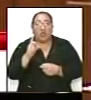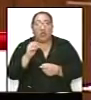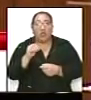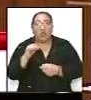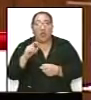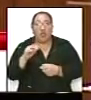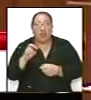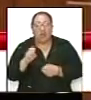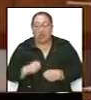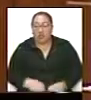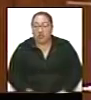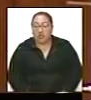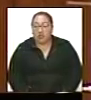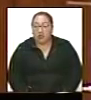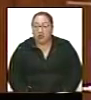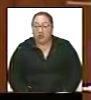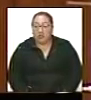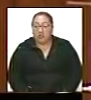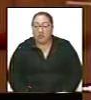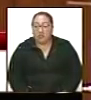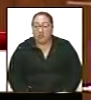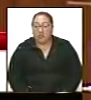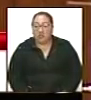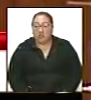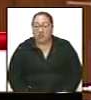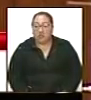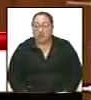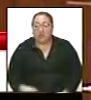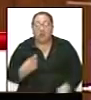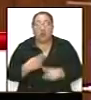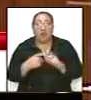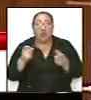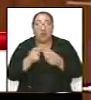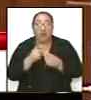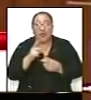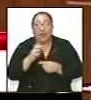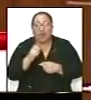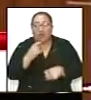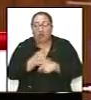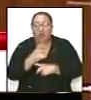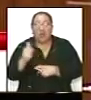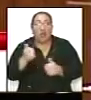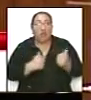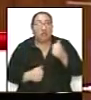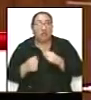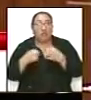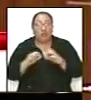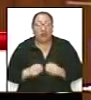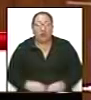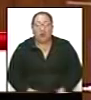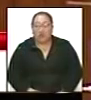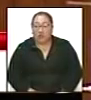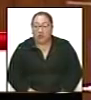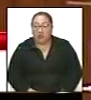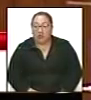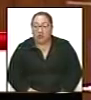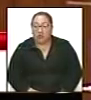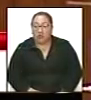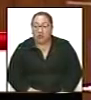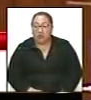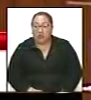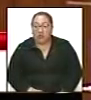Alberto Donaire Ghosh por la comisión del delito contra la administración pública en